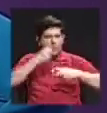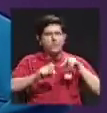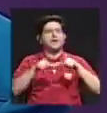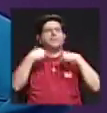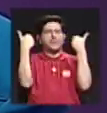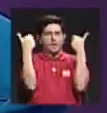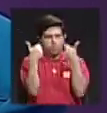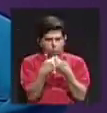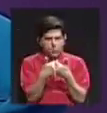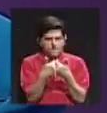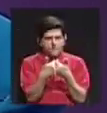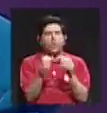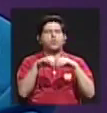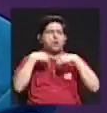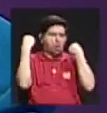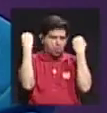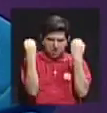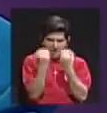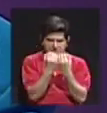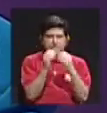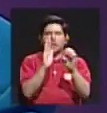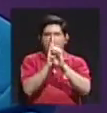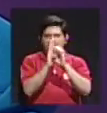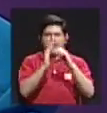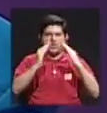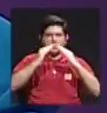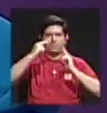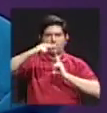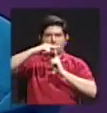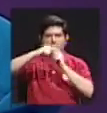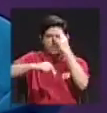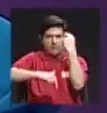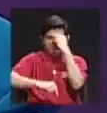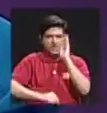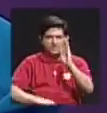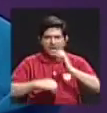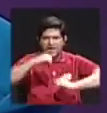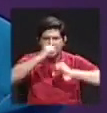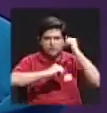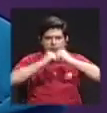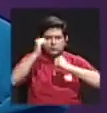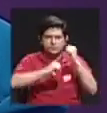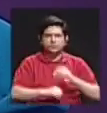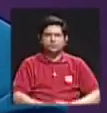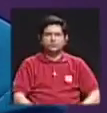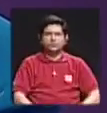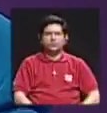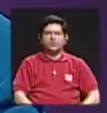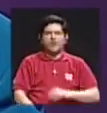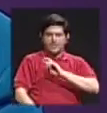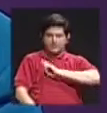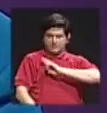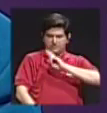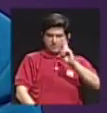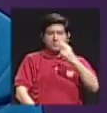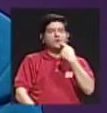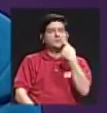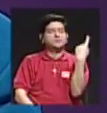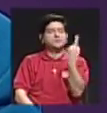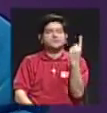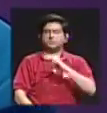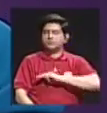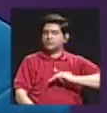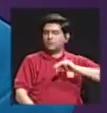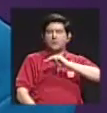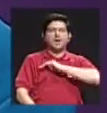un grupo, una organización como la Iglesia Católica, desde su estructura eclesiástica, señala que la única